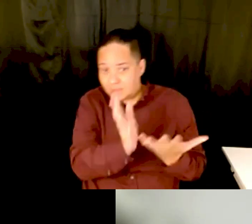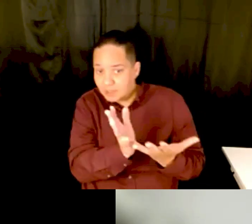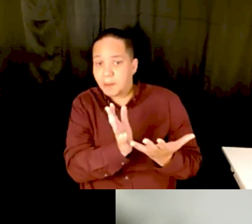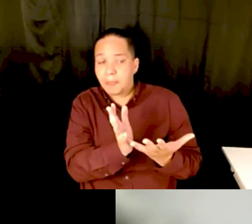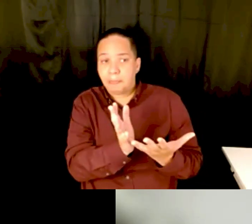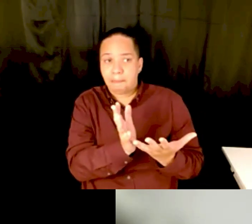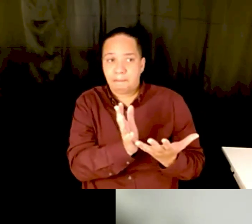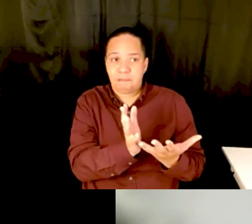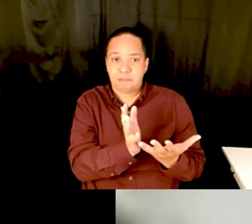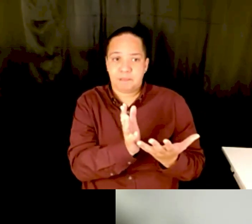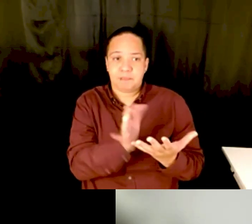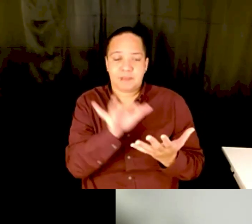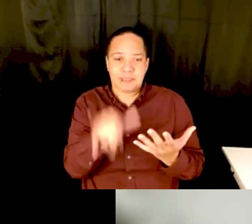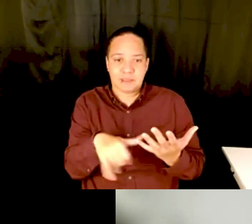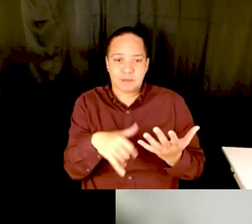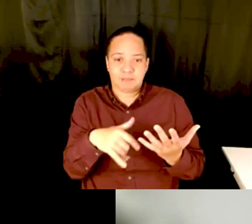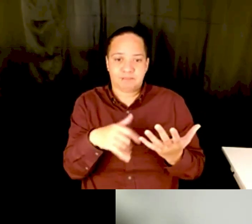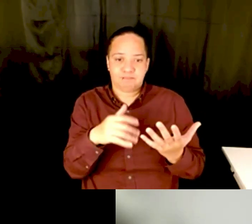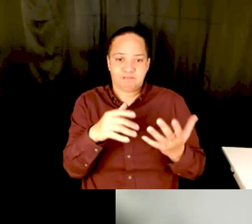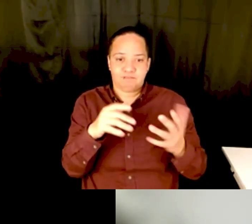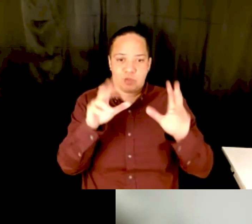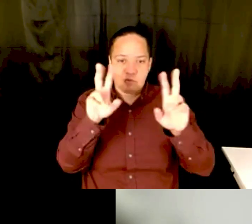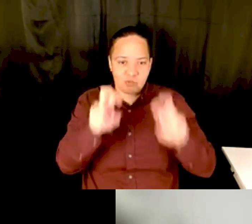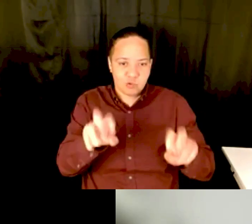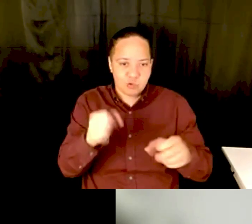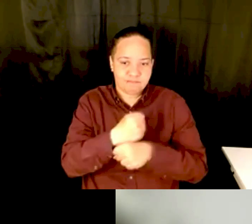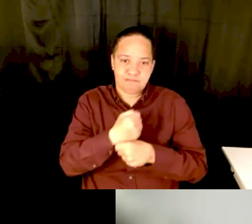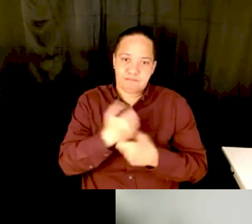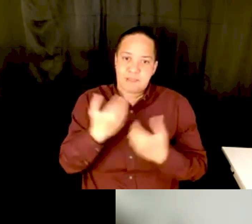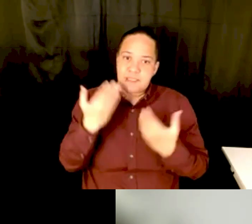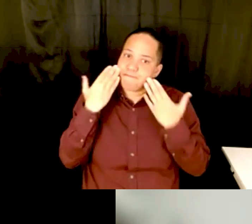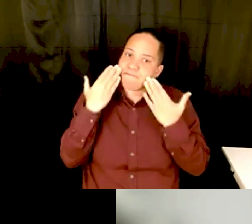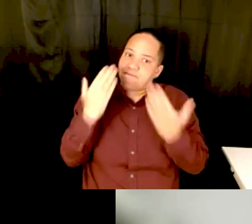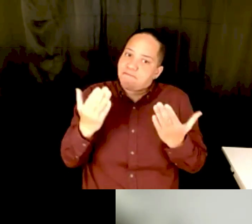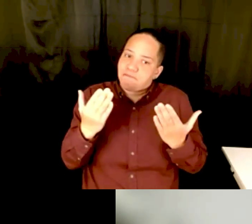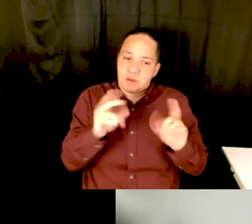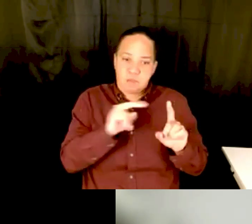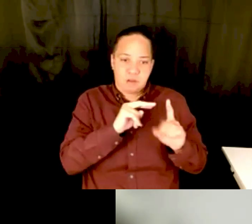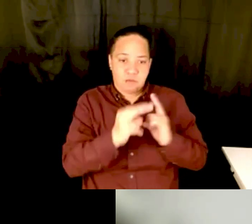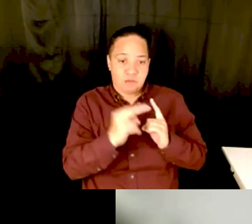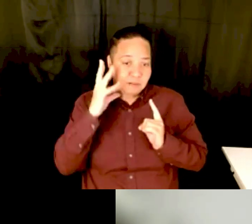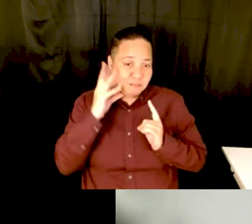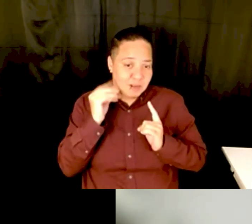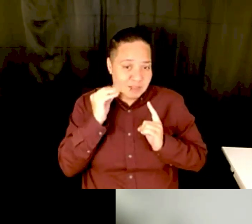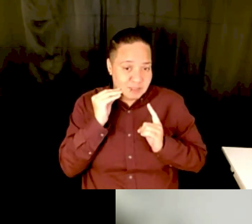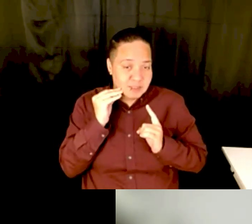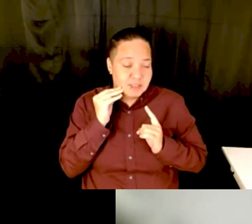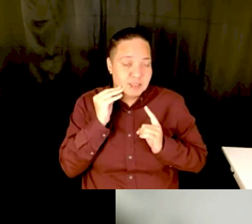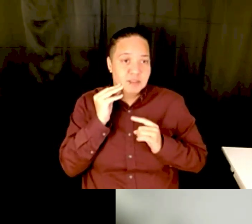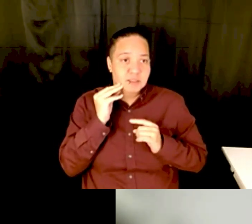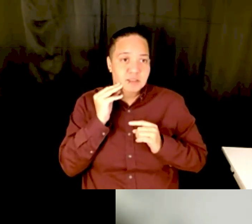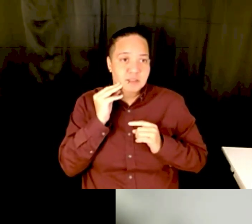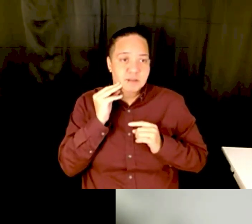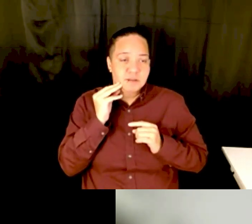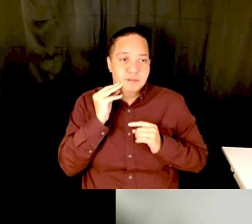un estudio estadístico. Yo lo desconozco, pero desde el punto de vista de experiencia clínica puedo decir